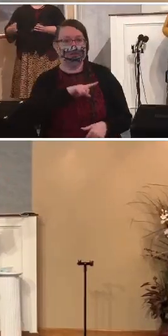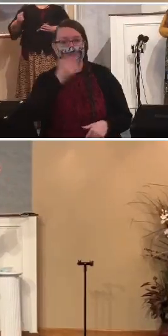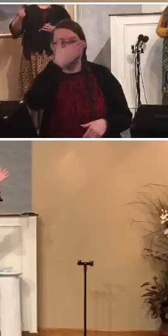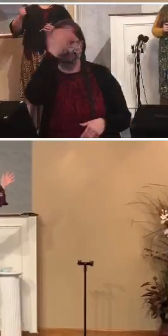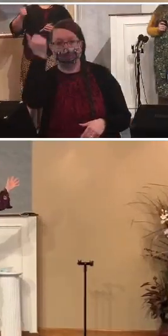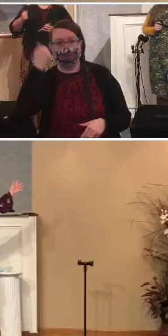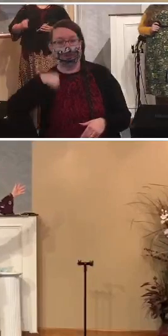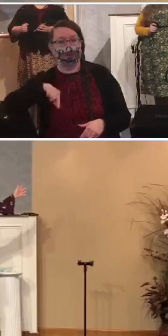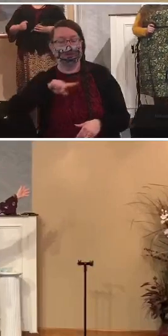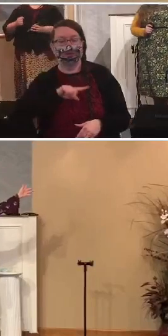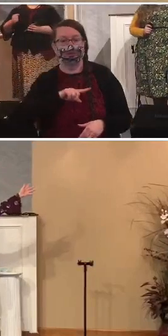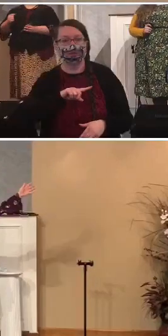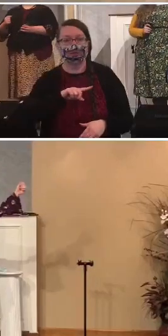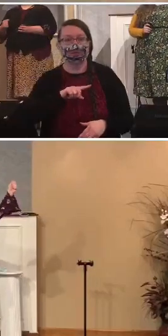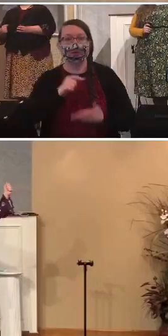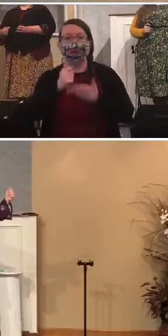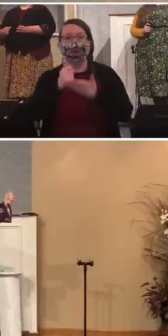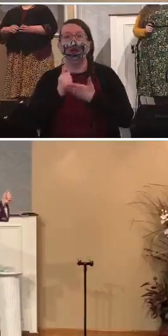Ayúdanos a confiar en ti.